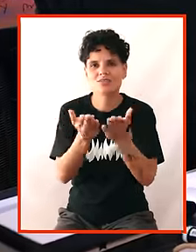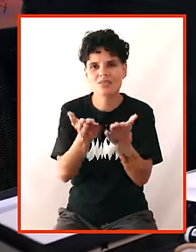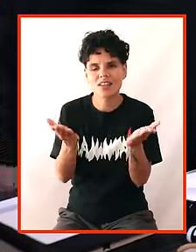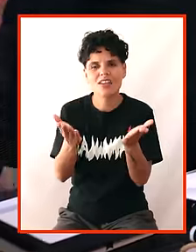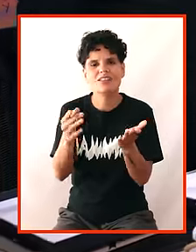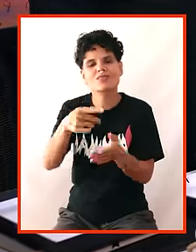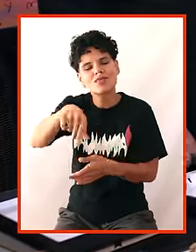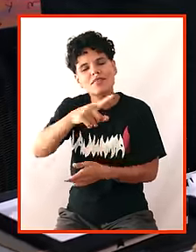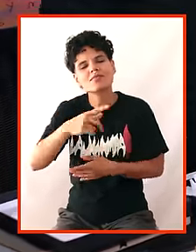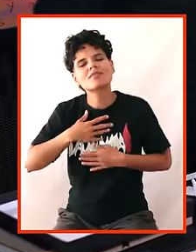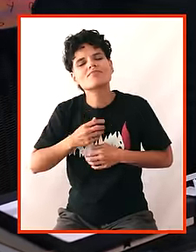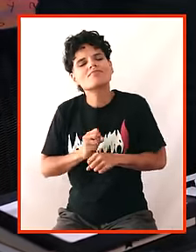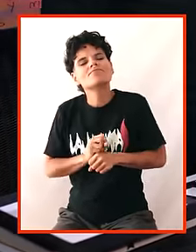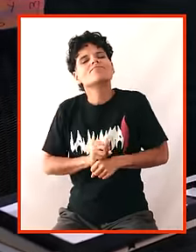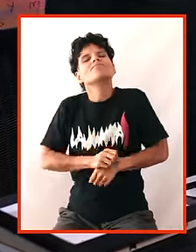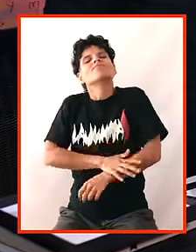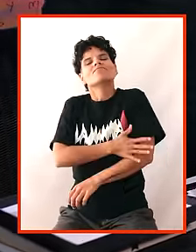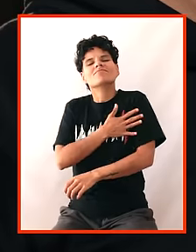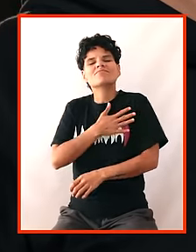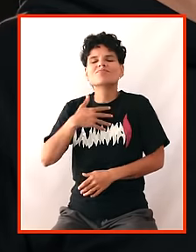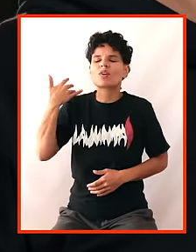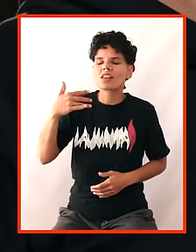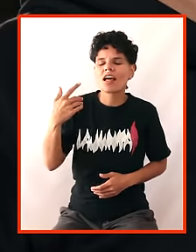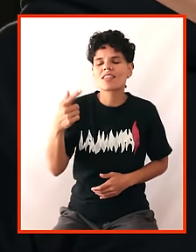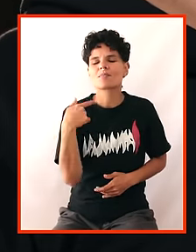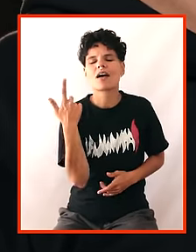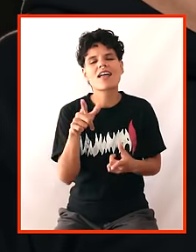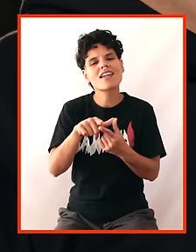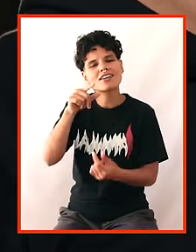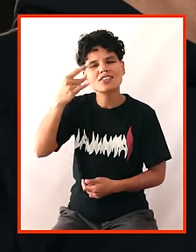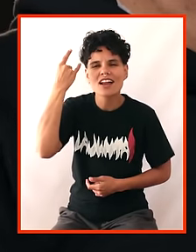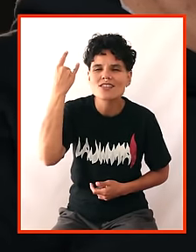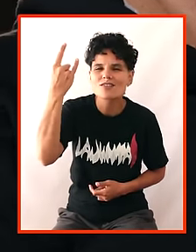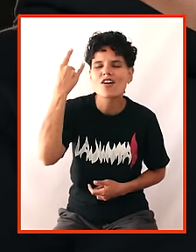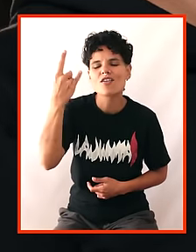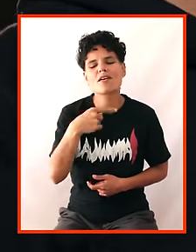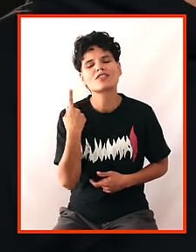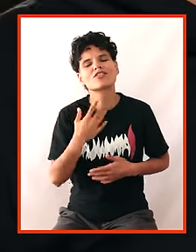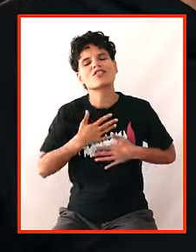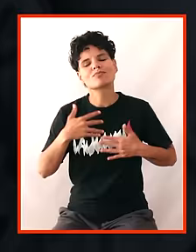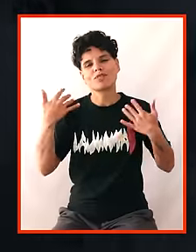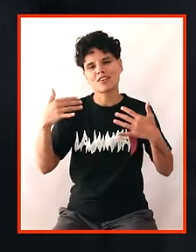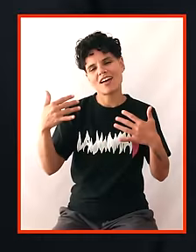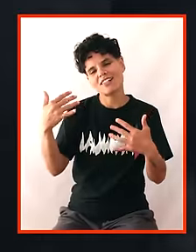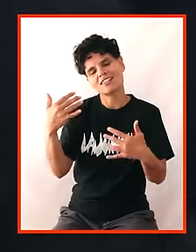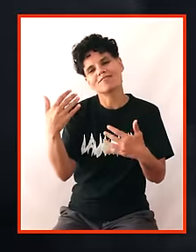comunicar lo significativo que son para todo el rock nacional y para nosotros.